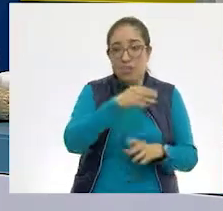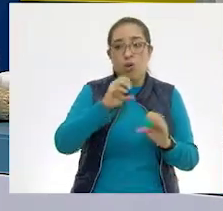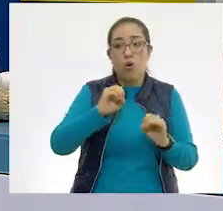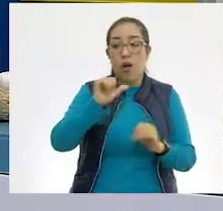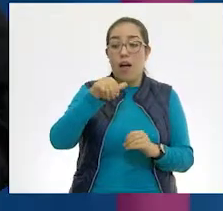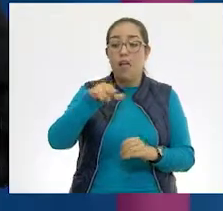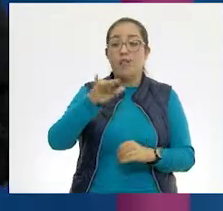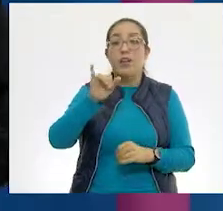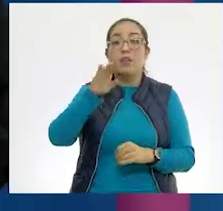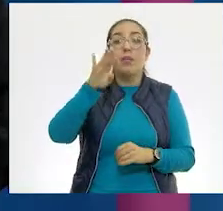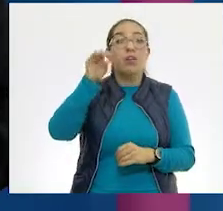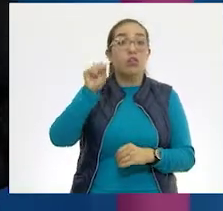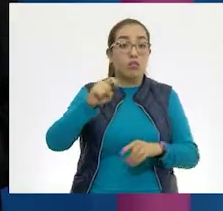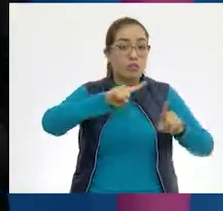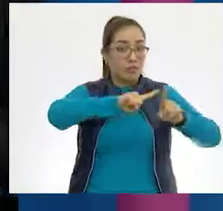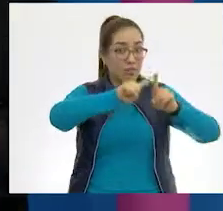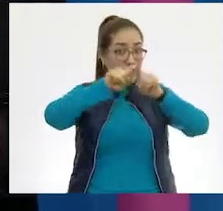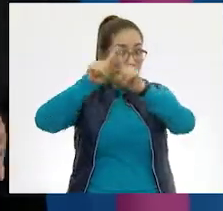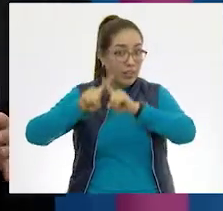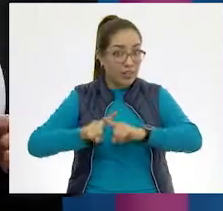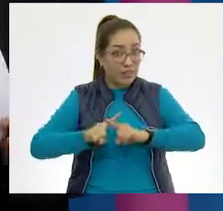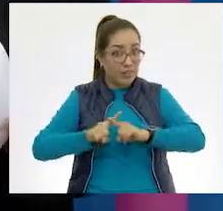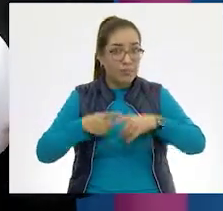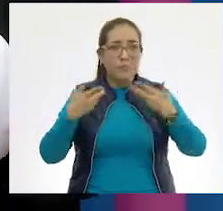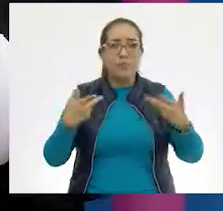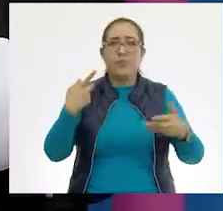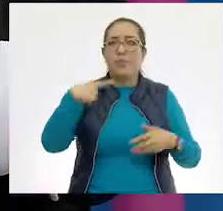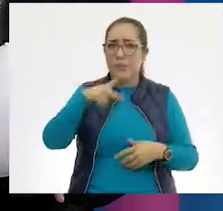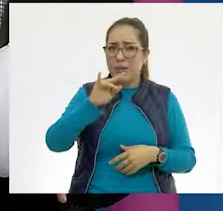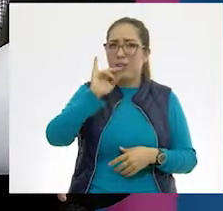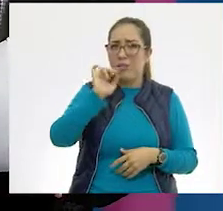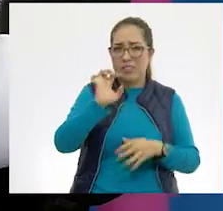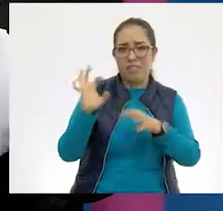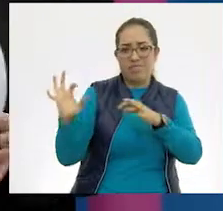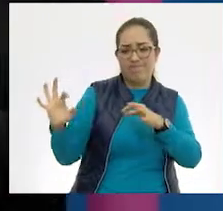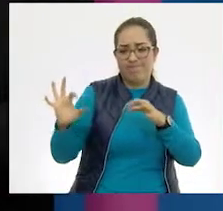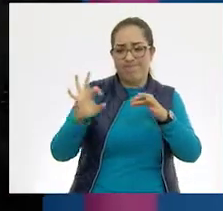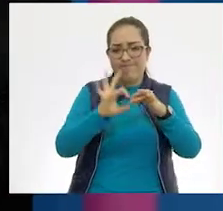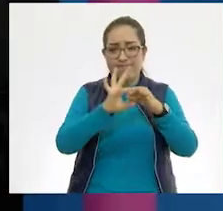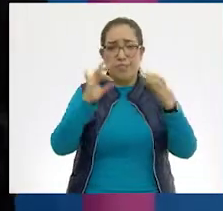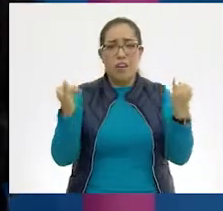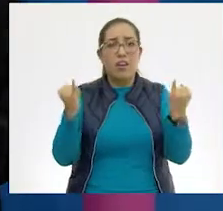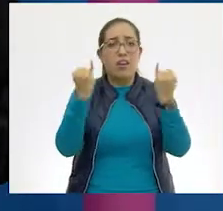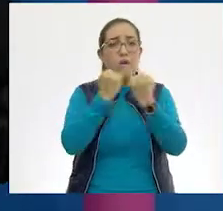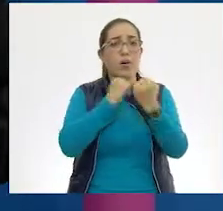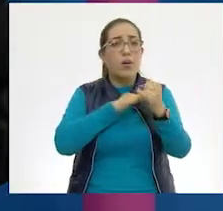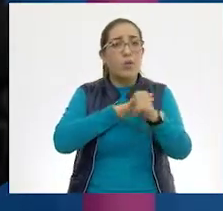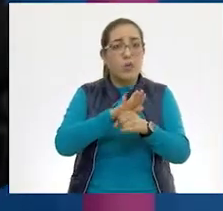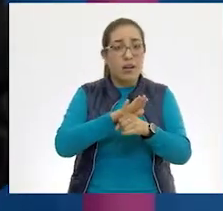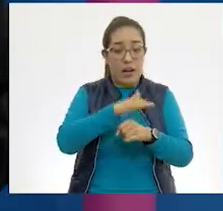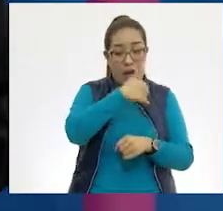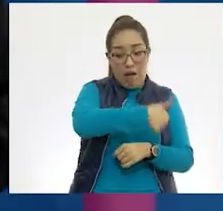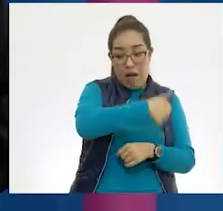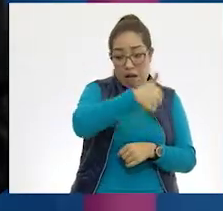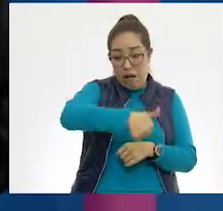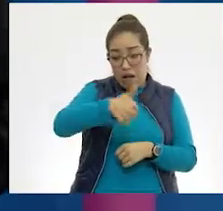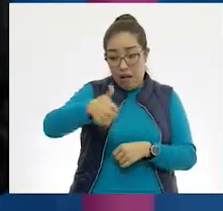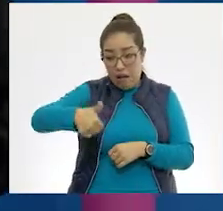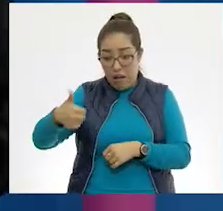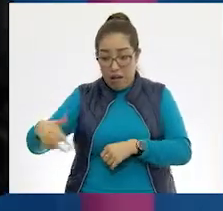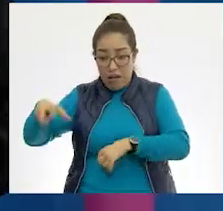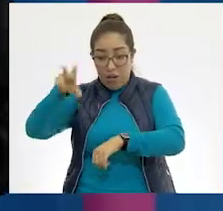anfibios. Así es, pero si en algo son iguales, es en que cada huevo contiene todas las